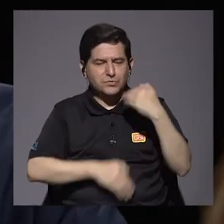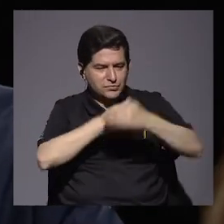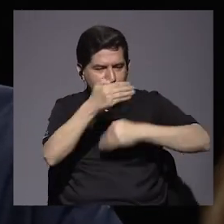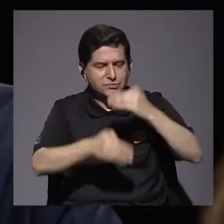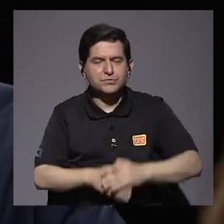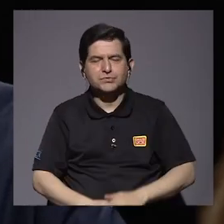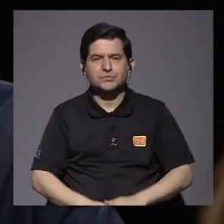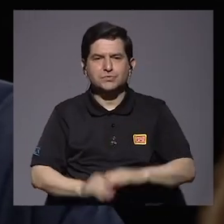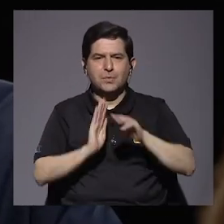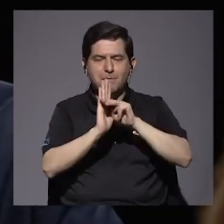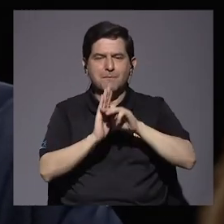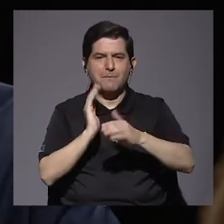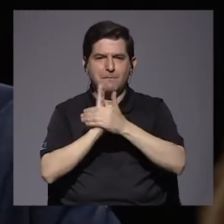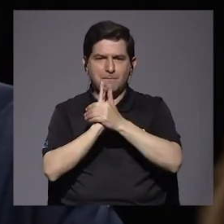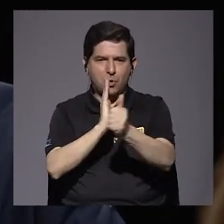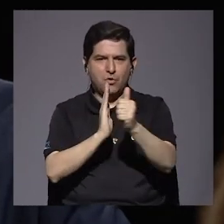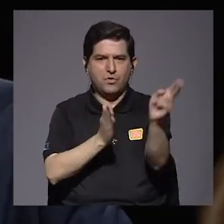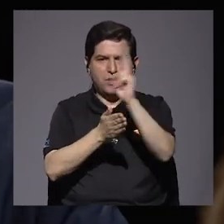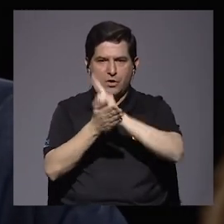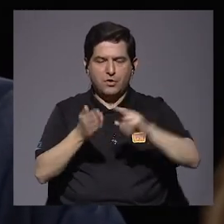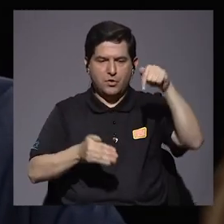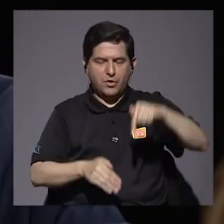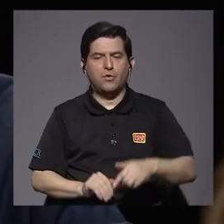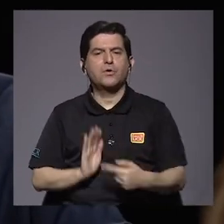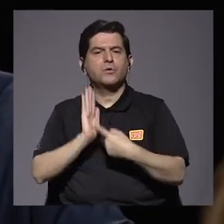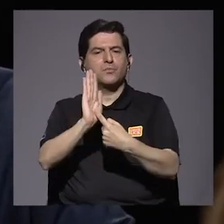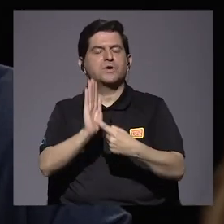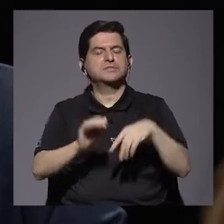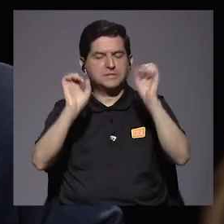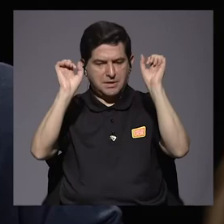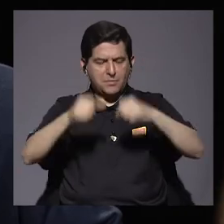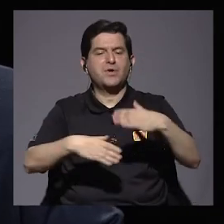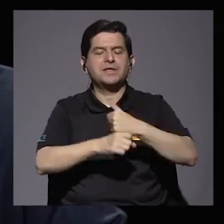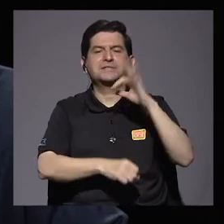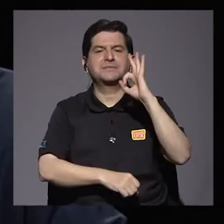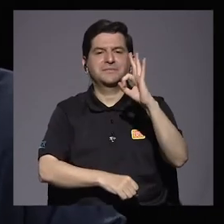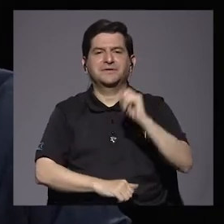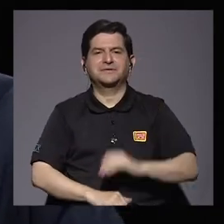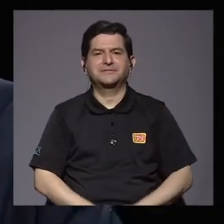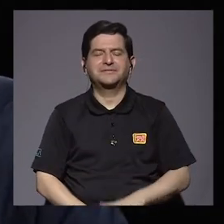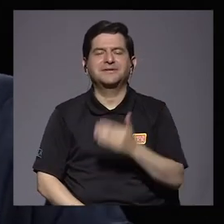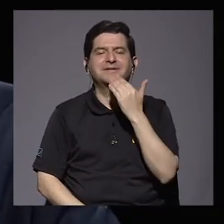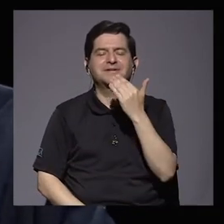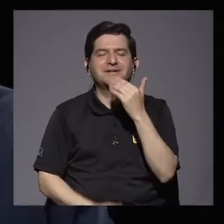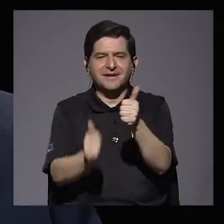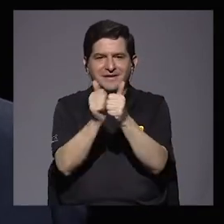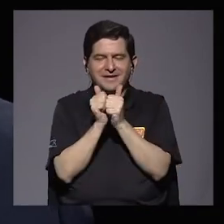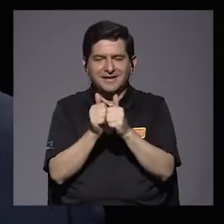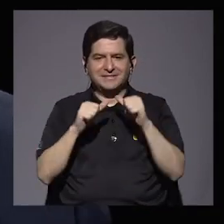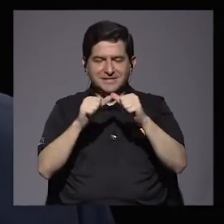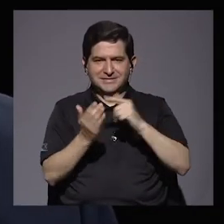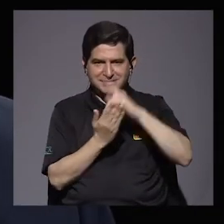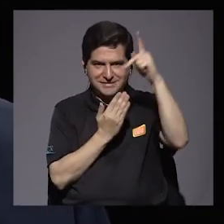modelo potente que la universidad hoy levanta la mano y dice que lo ha hecho bien. Muchas gracias por estar con